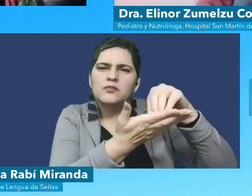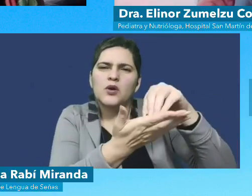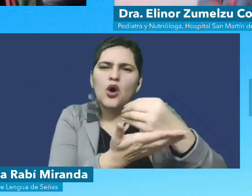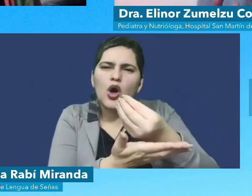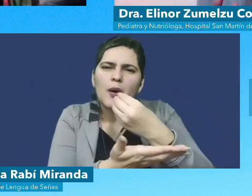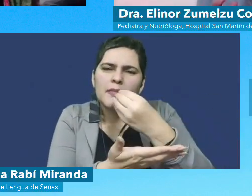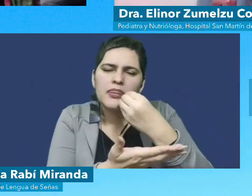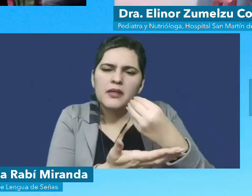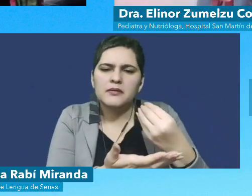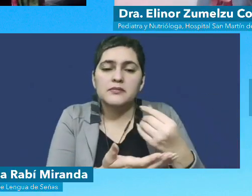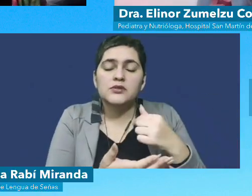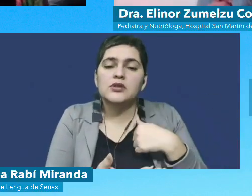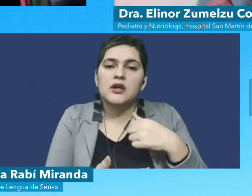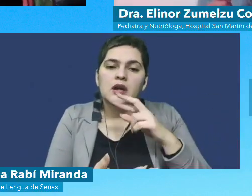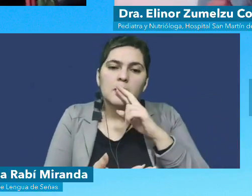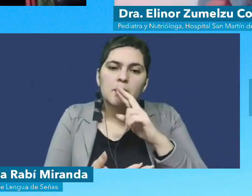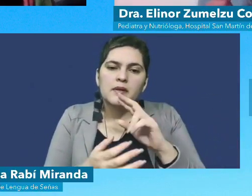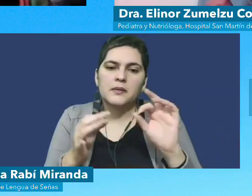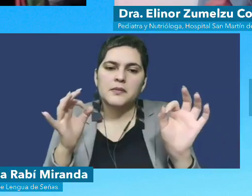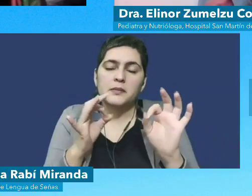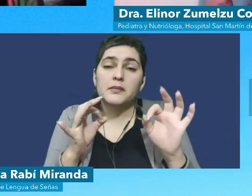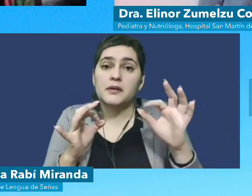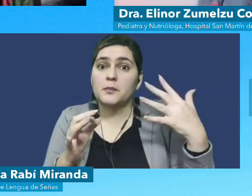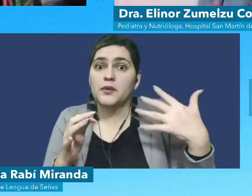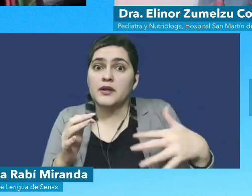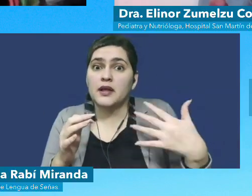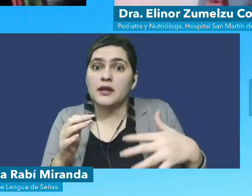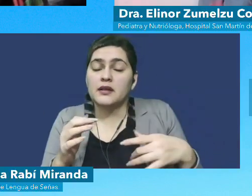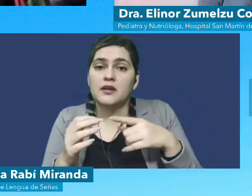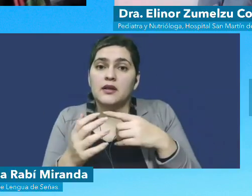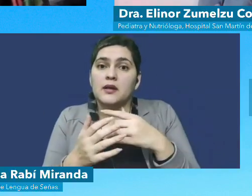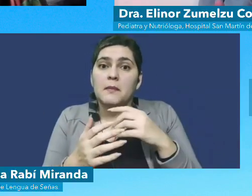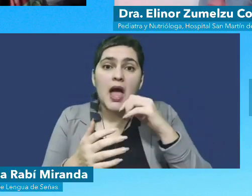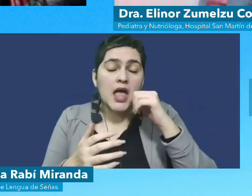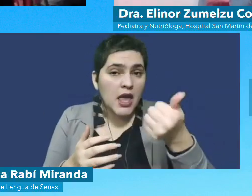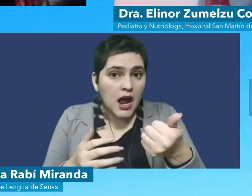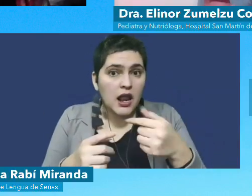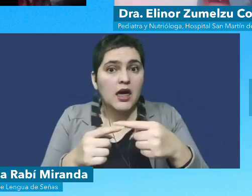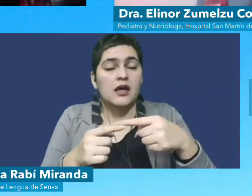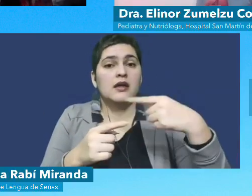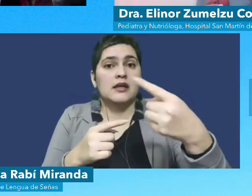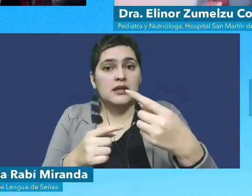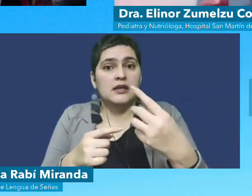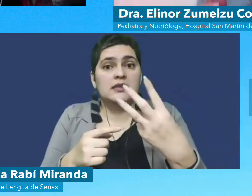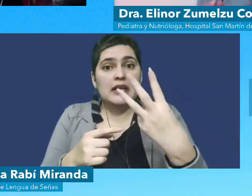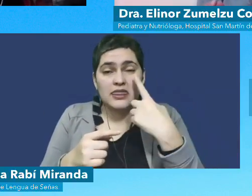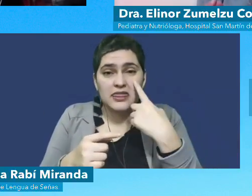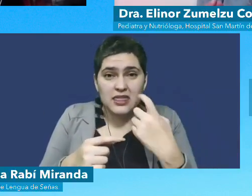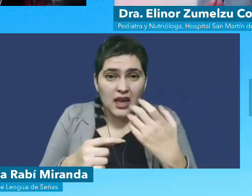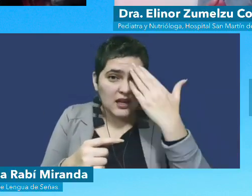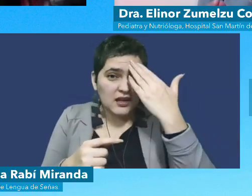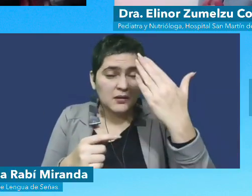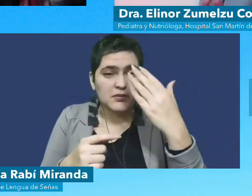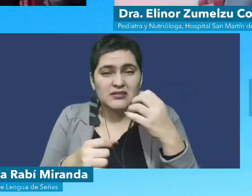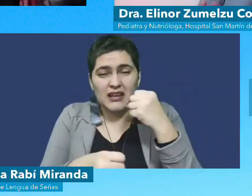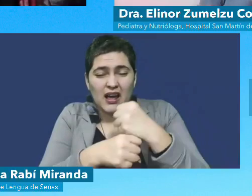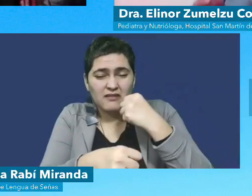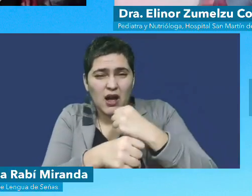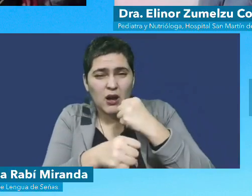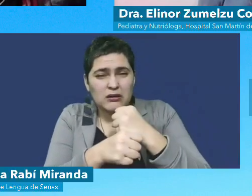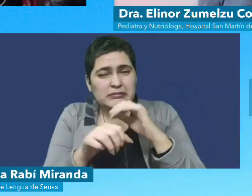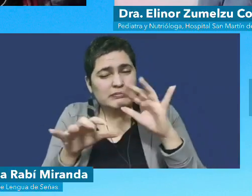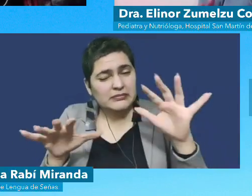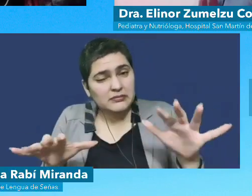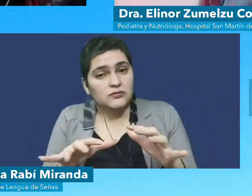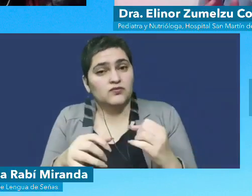contestar, porque yo sé que es importante que los vean mañana y pasado mañana, porque eso es un trabajo intenso, ¿ya? Y también es un trabajo